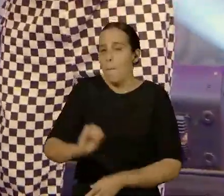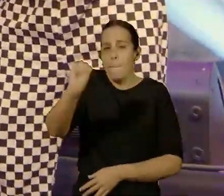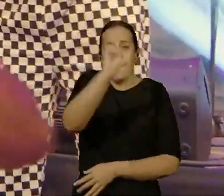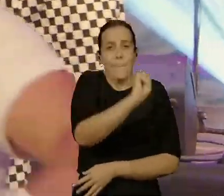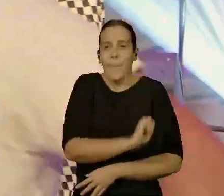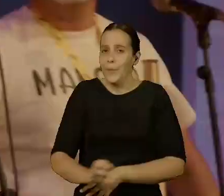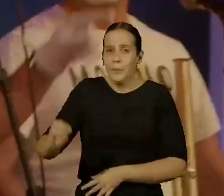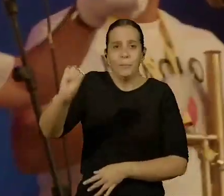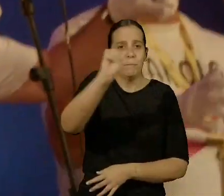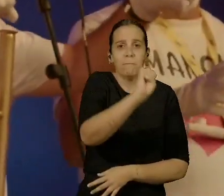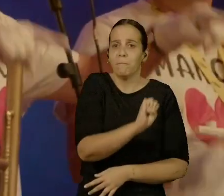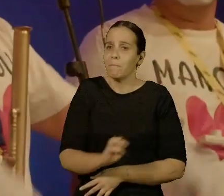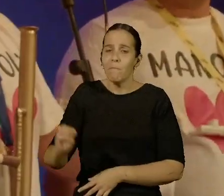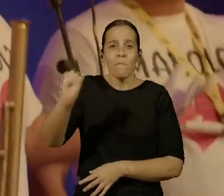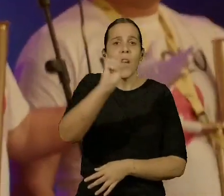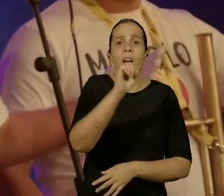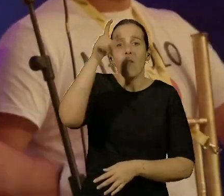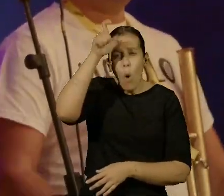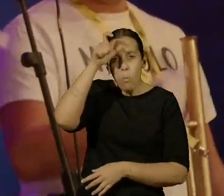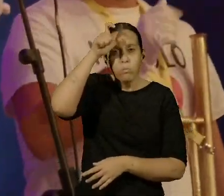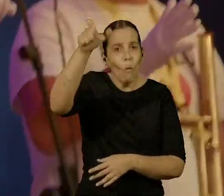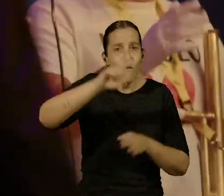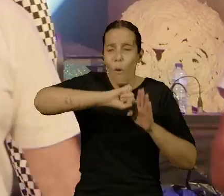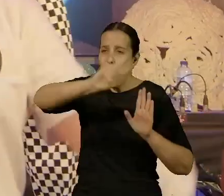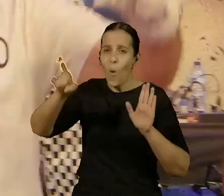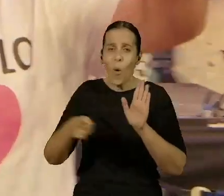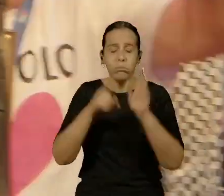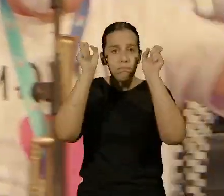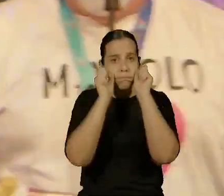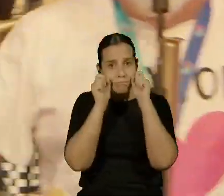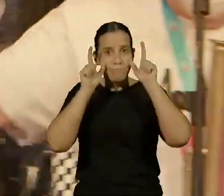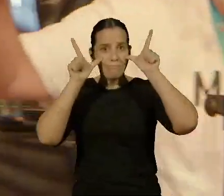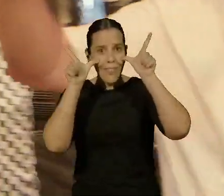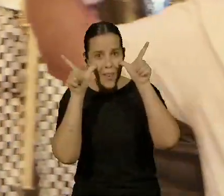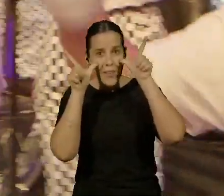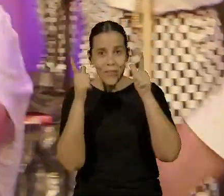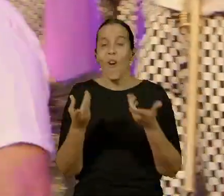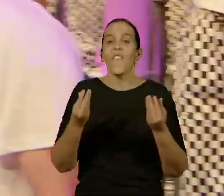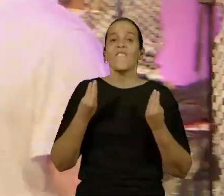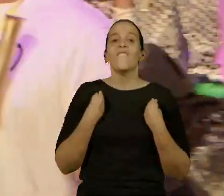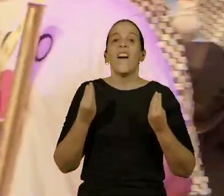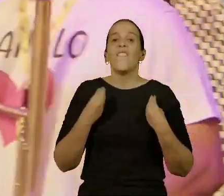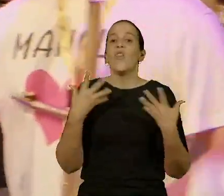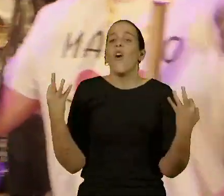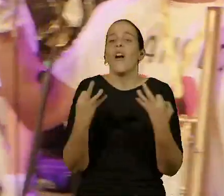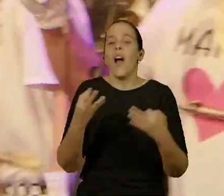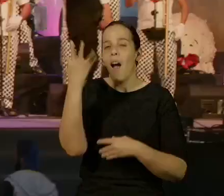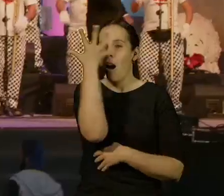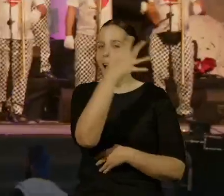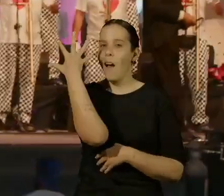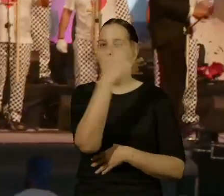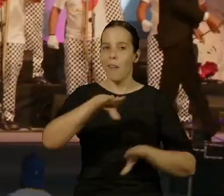fenomenal, el pueblo entero despertó viviendo el carnaval.